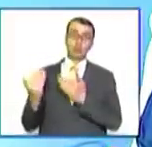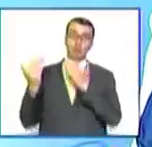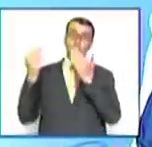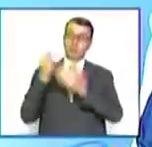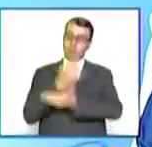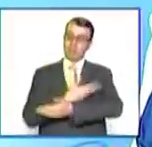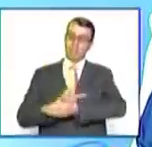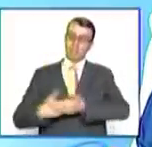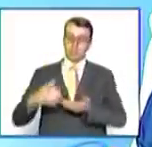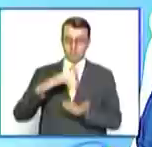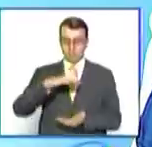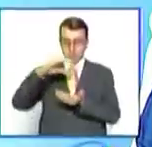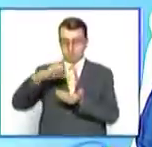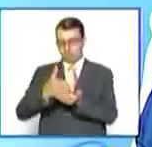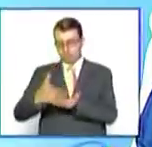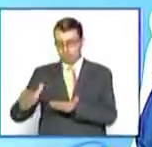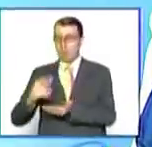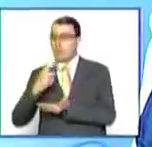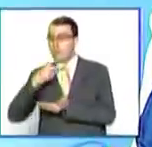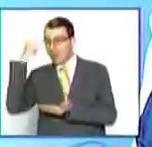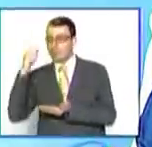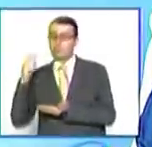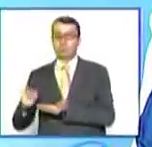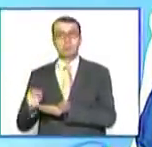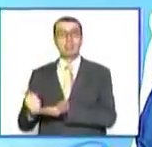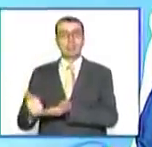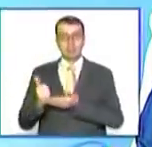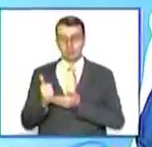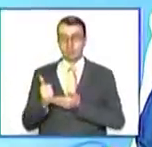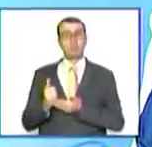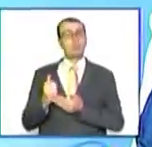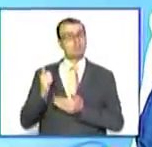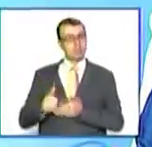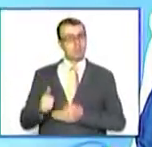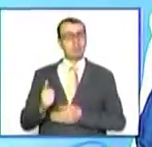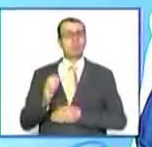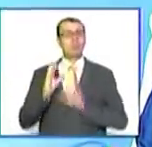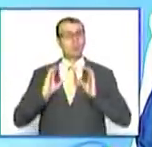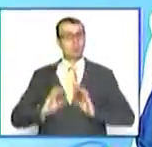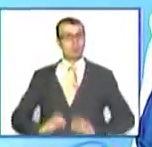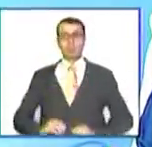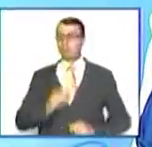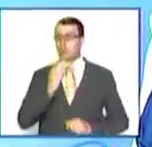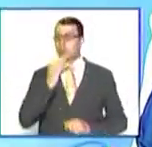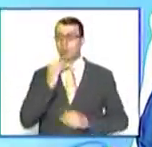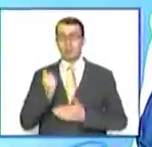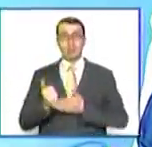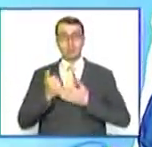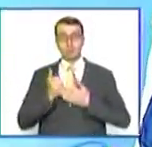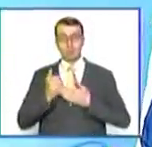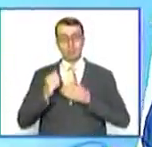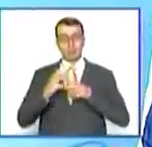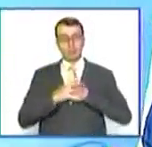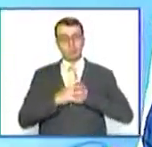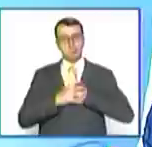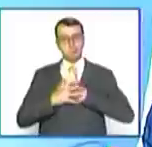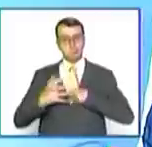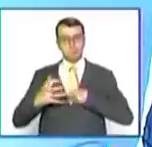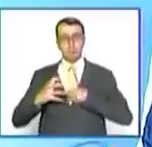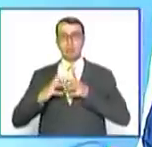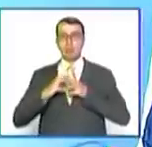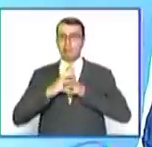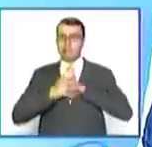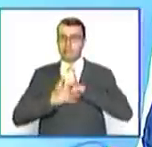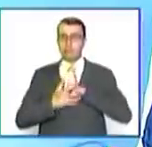quiero que estén muy atentos con el tema el día de hoy, porque en el manejo de artrosis, de artritis, de